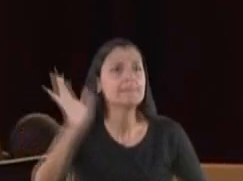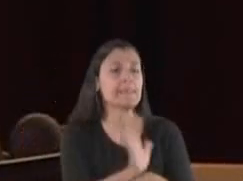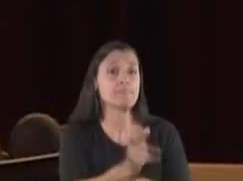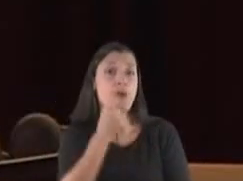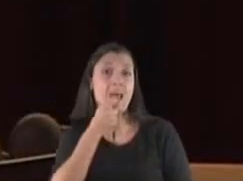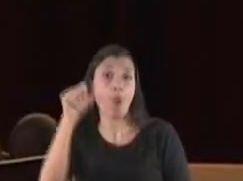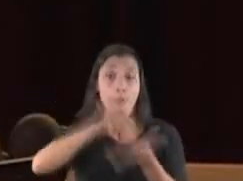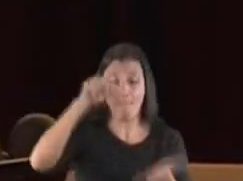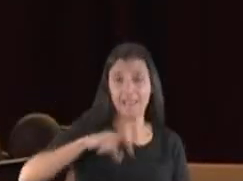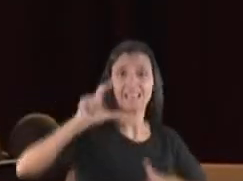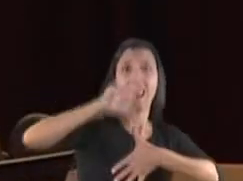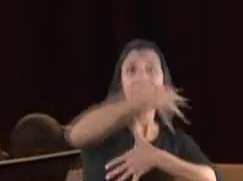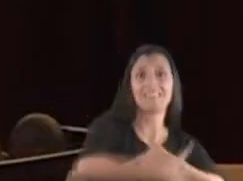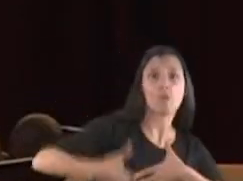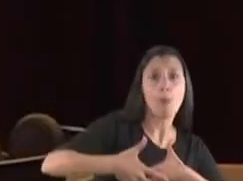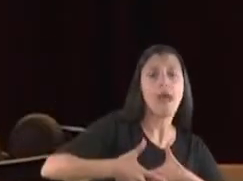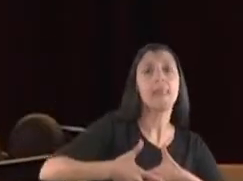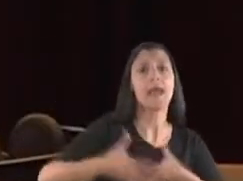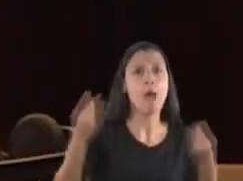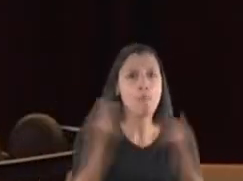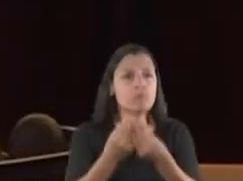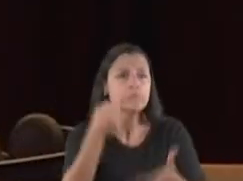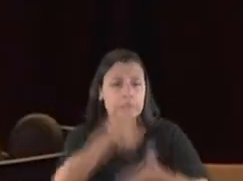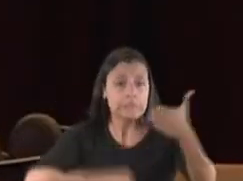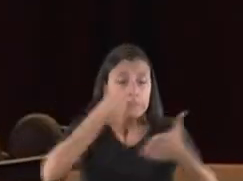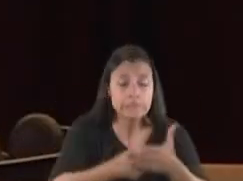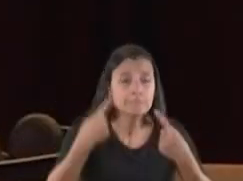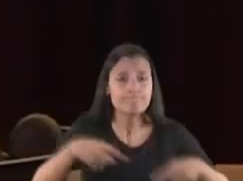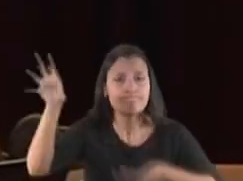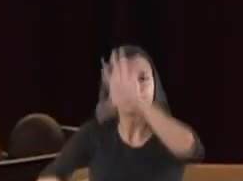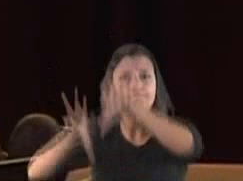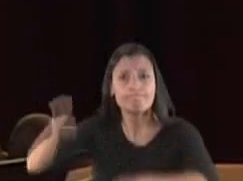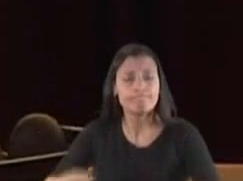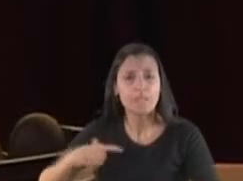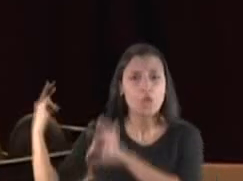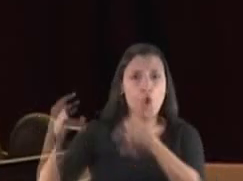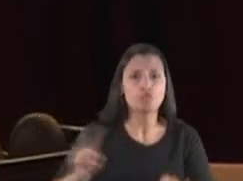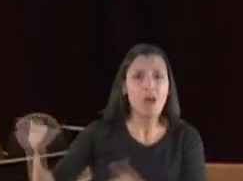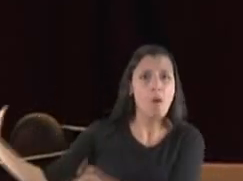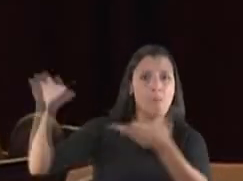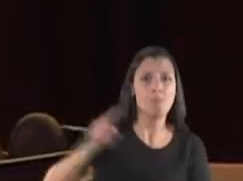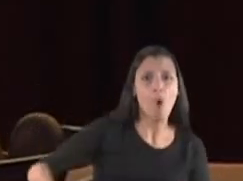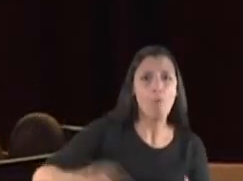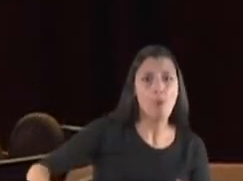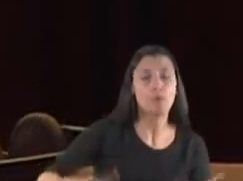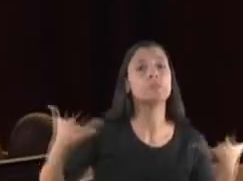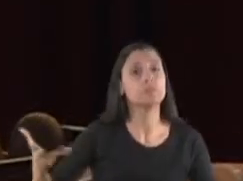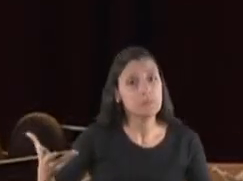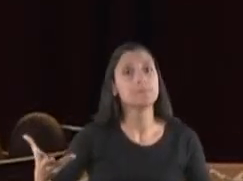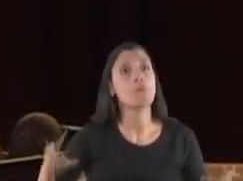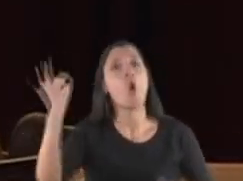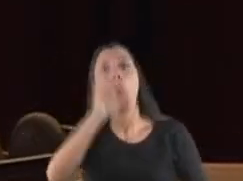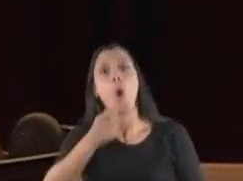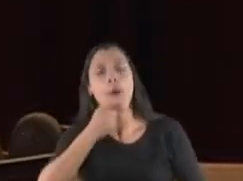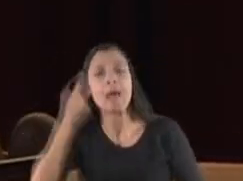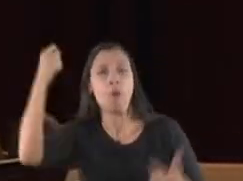nuestros países latinoamericanos, hacerse de insumos que no llegaban. O porque los fletes